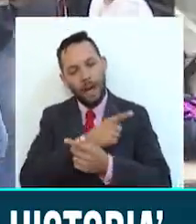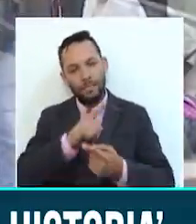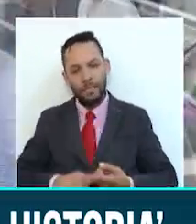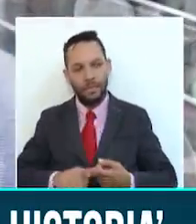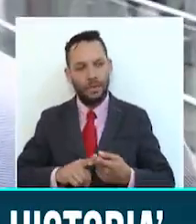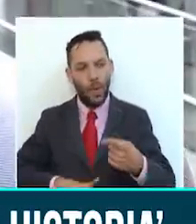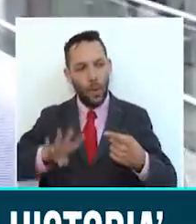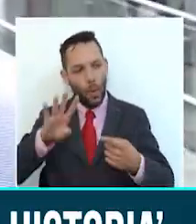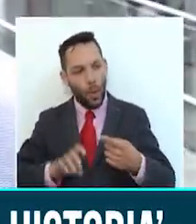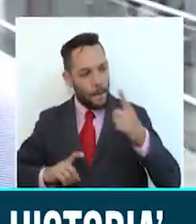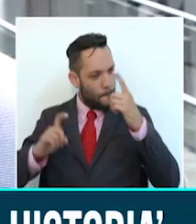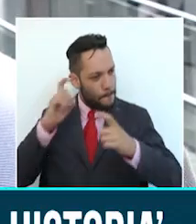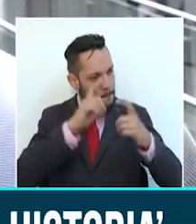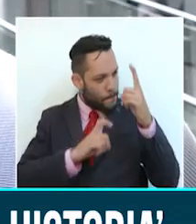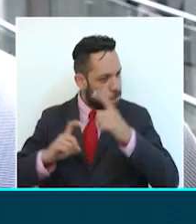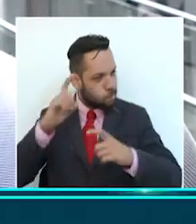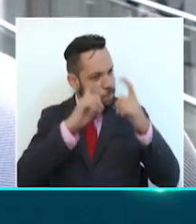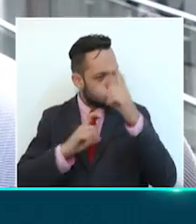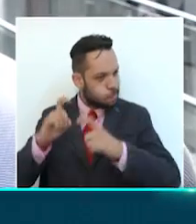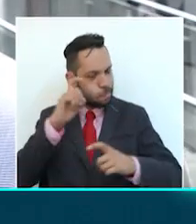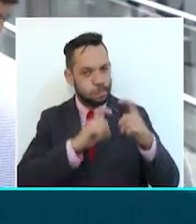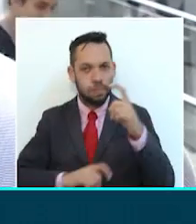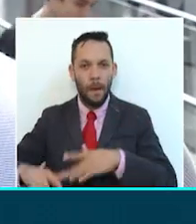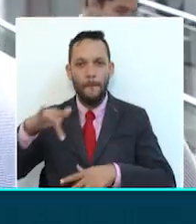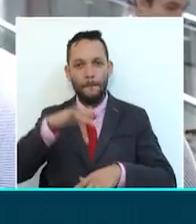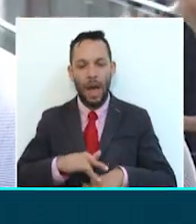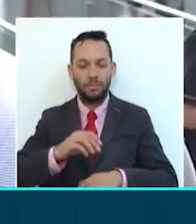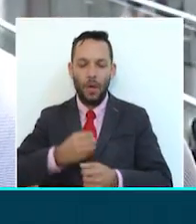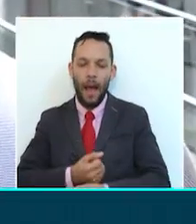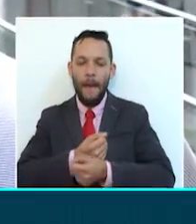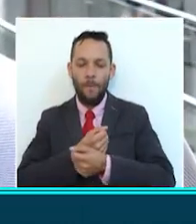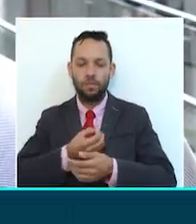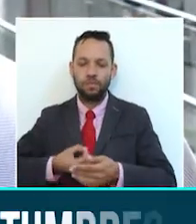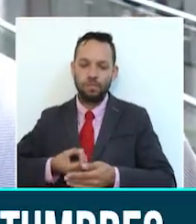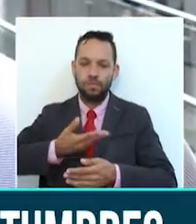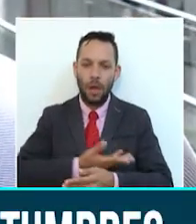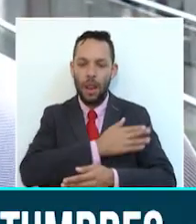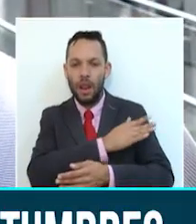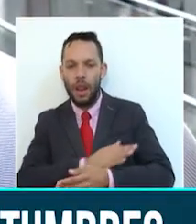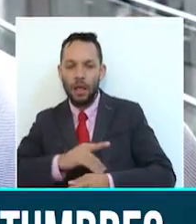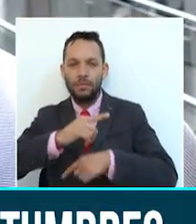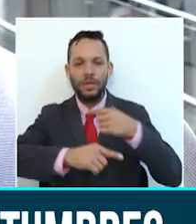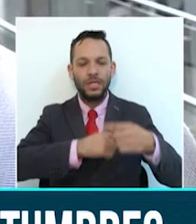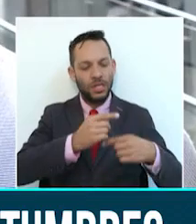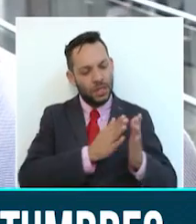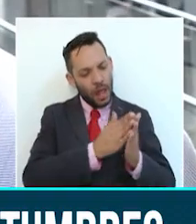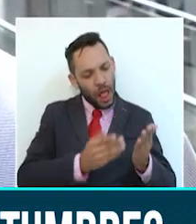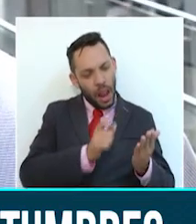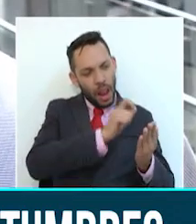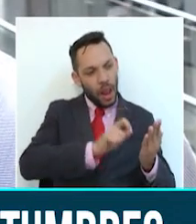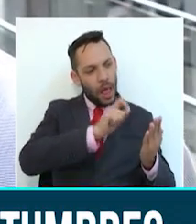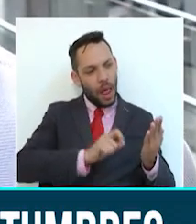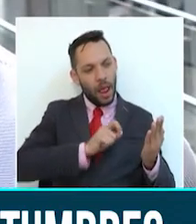tiempo vengo dedicándome a la poesía costumbrista. Después de 3 discos de sentimiento hecho poesía por